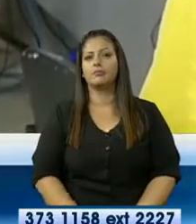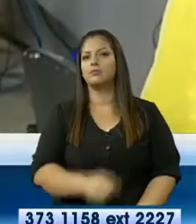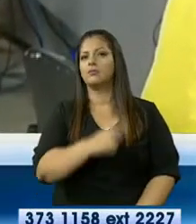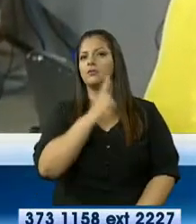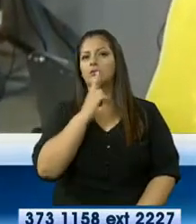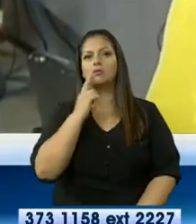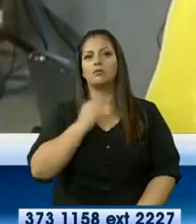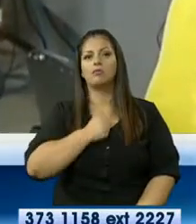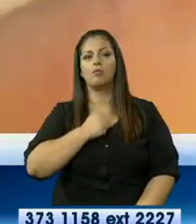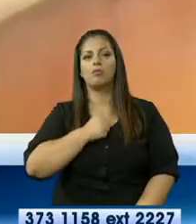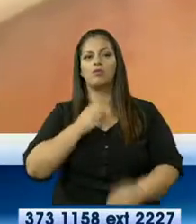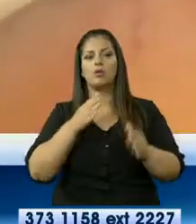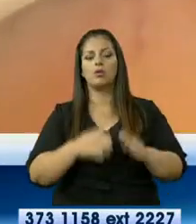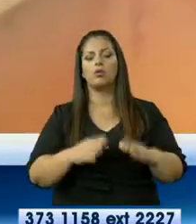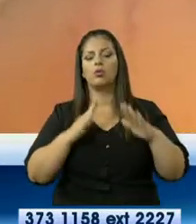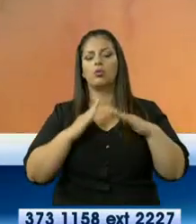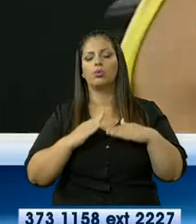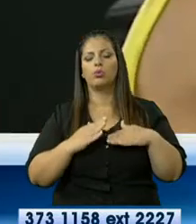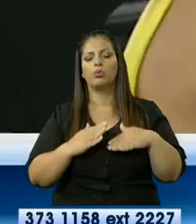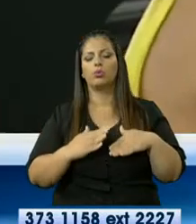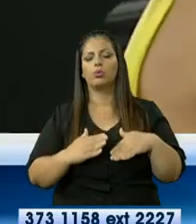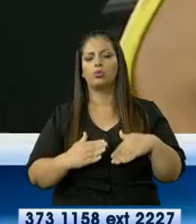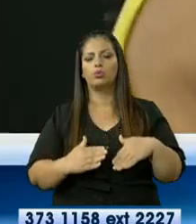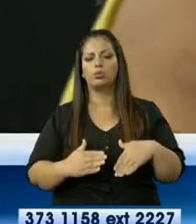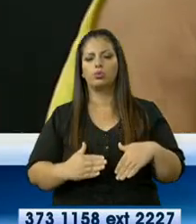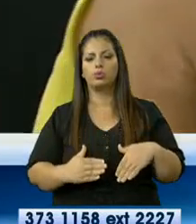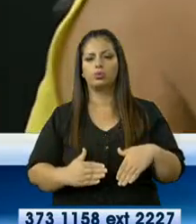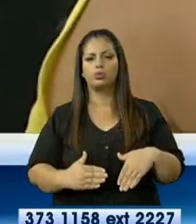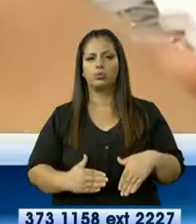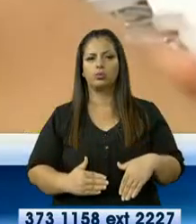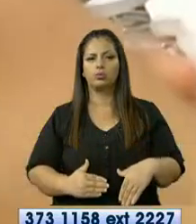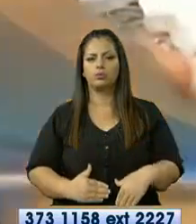mayores consecuencias. Sin embargo, espera que